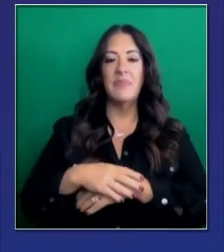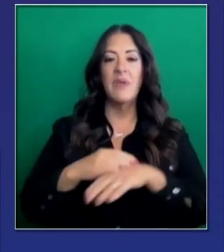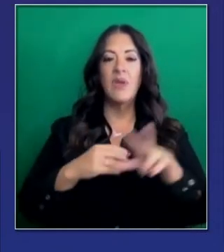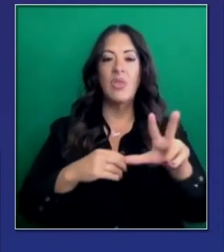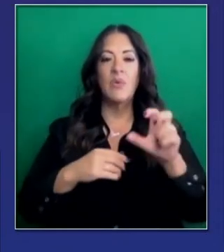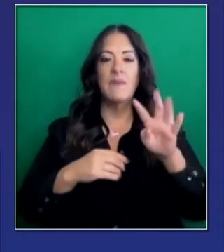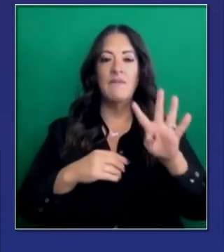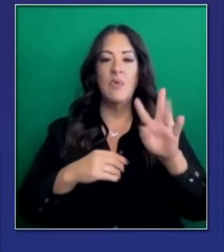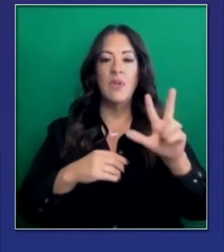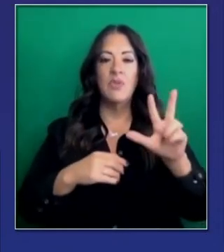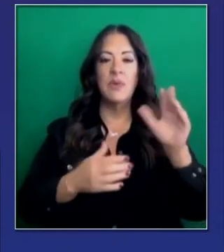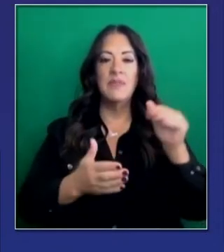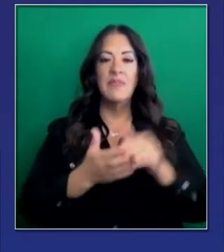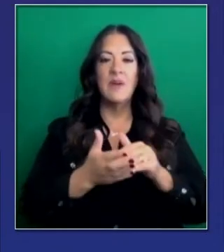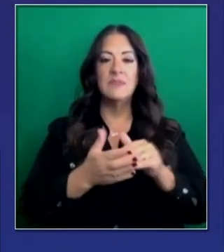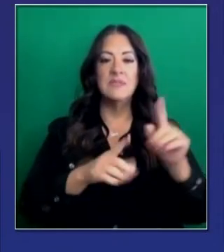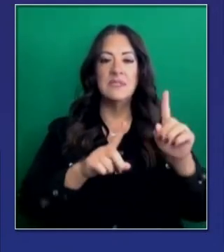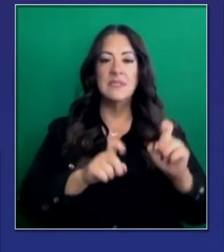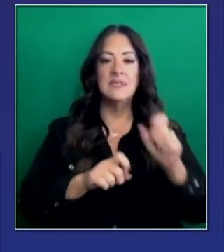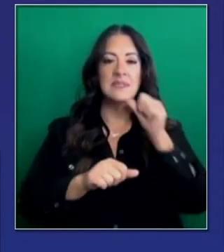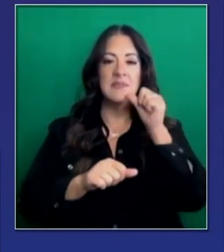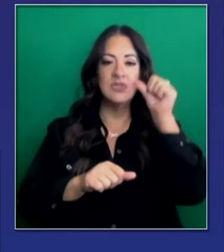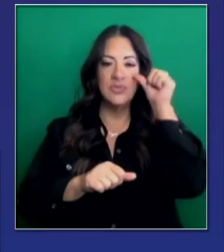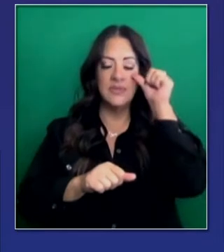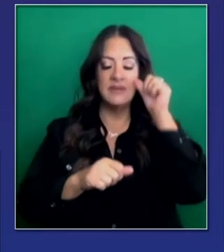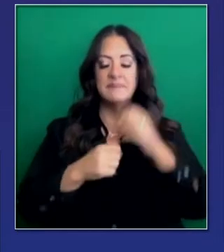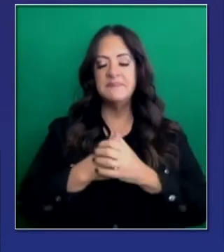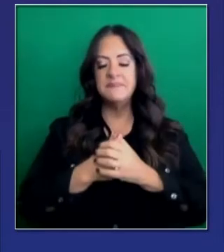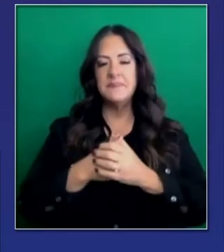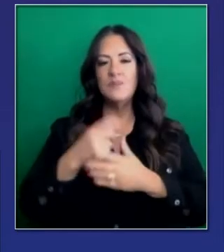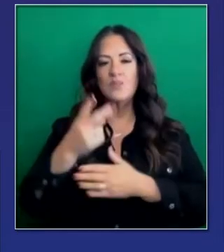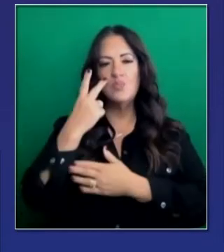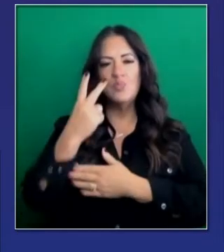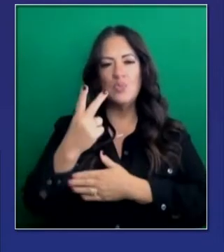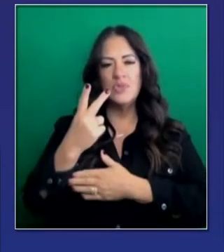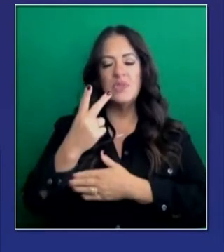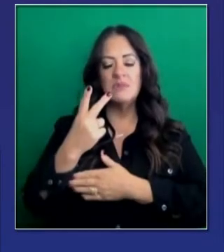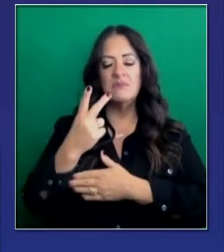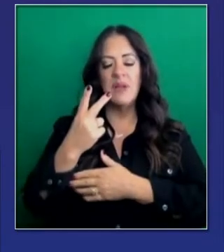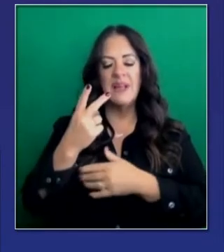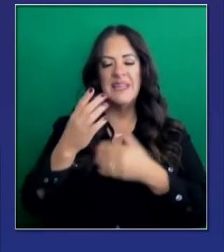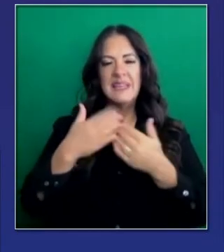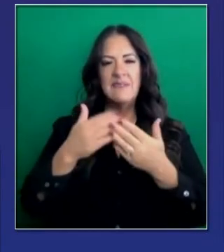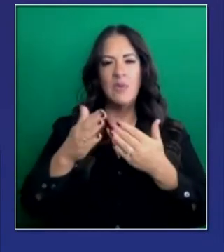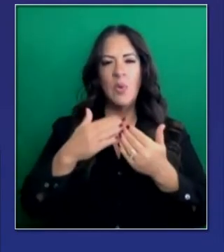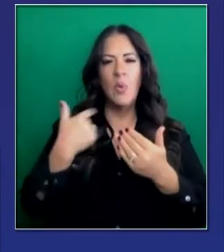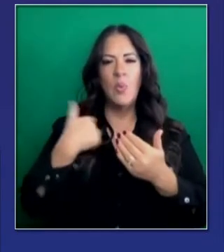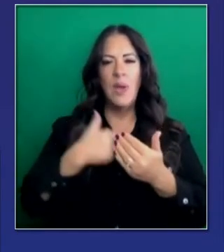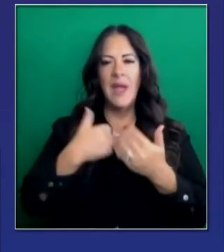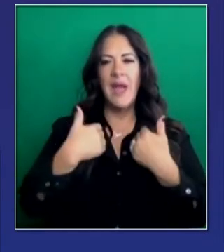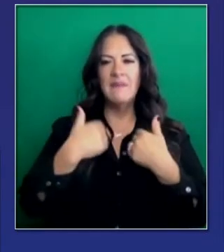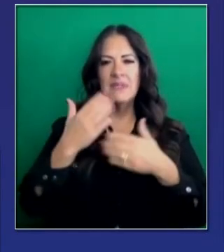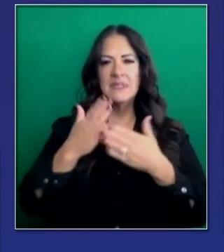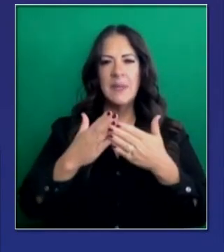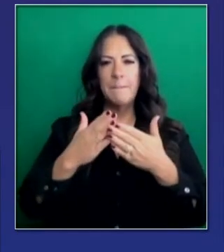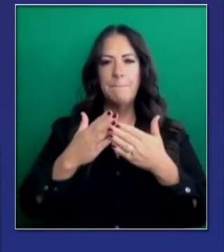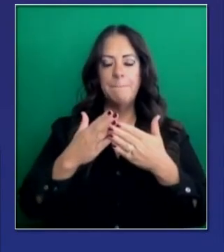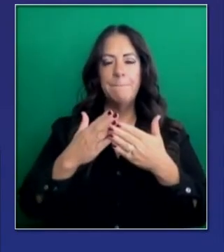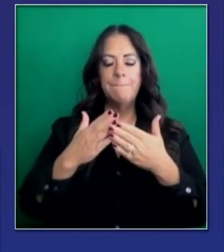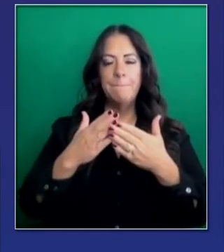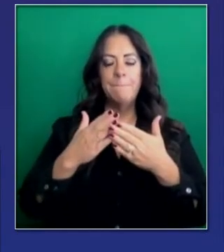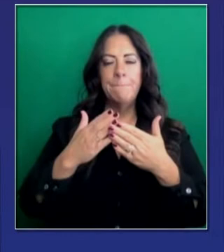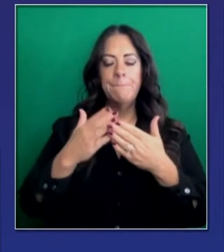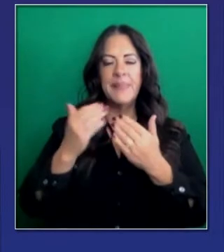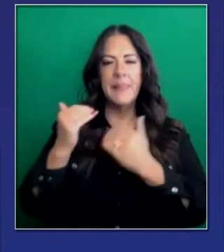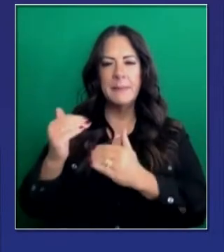mil ayer como ven y después de un poco de restricciones en las pruebas durante las fiestas navideñas